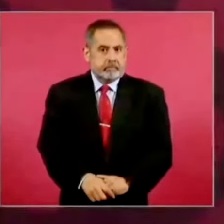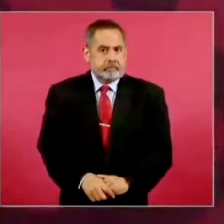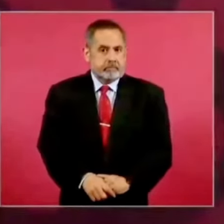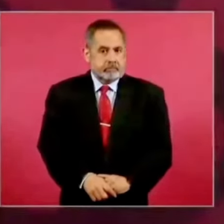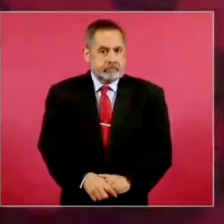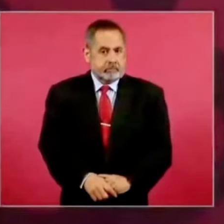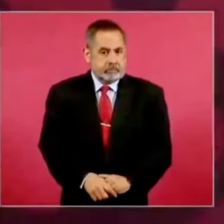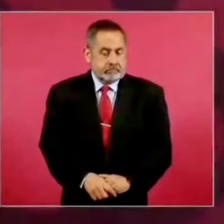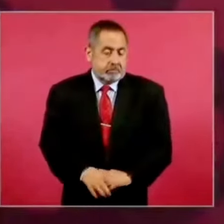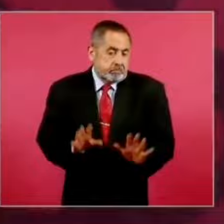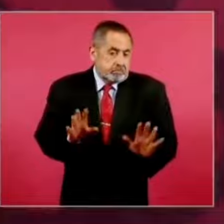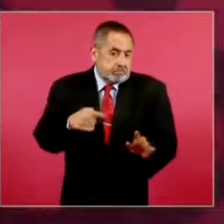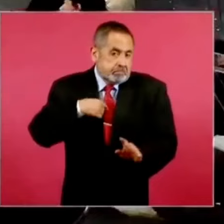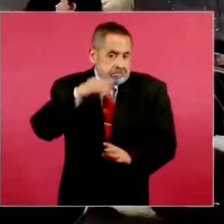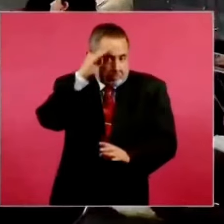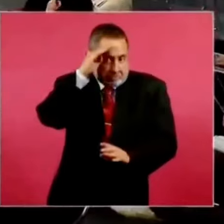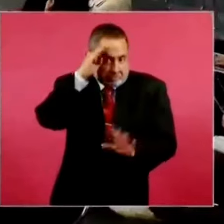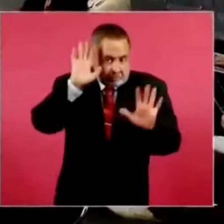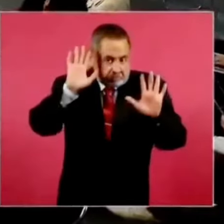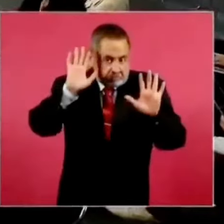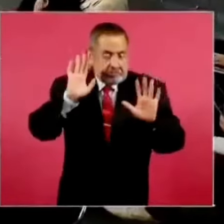Pues yo pienso.